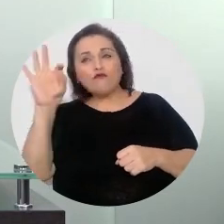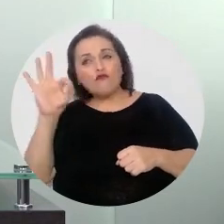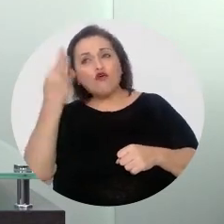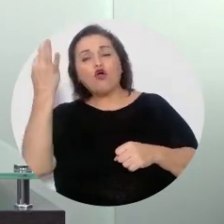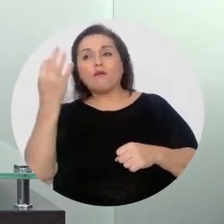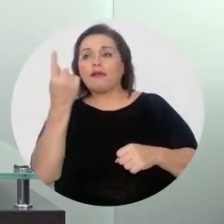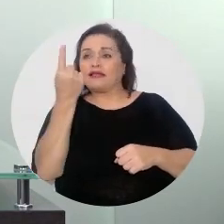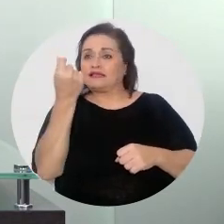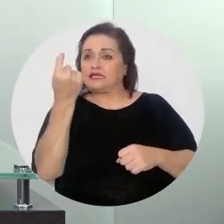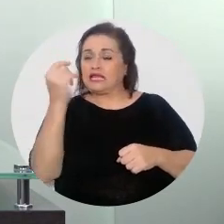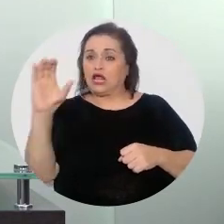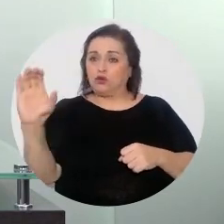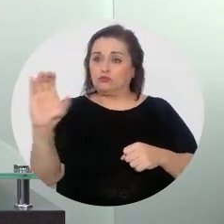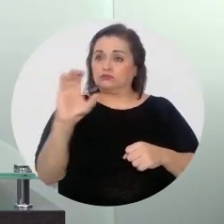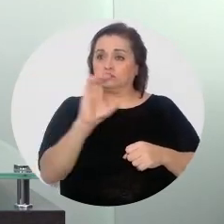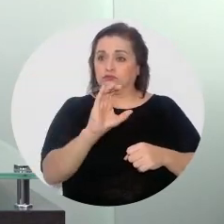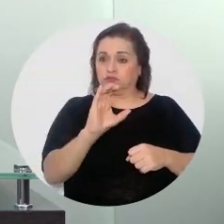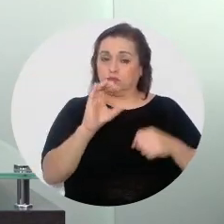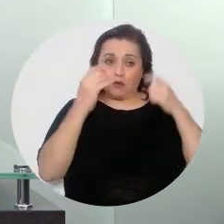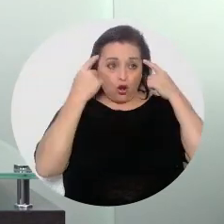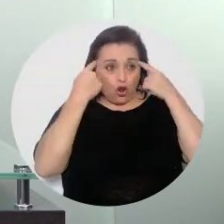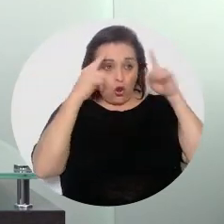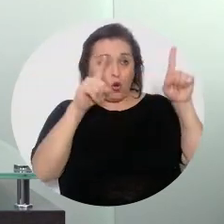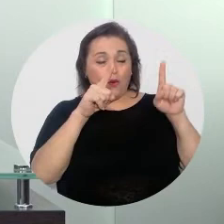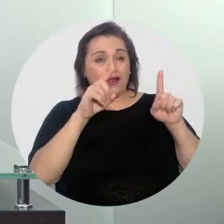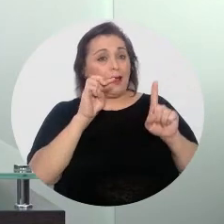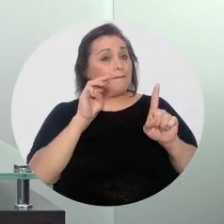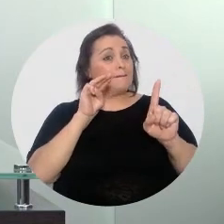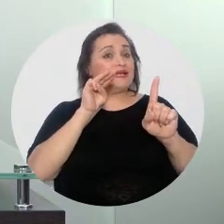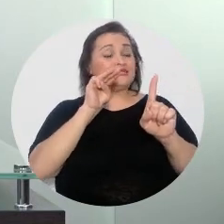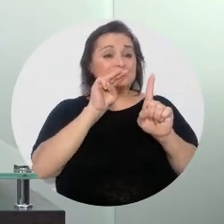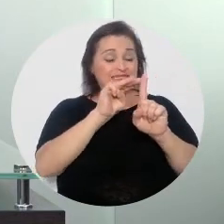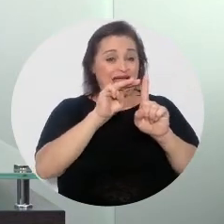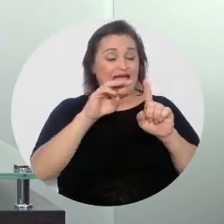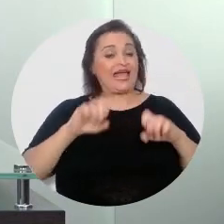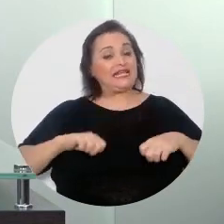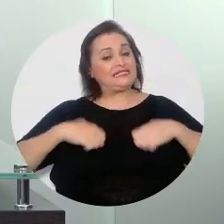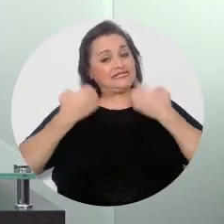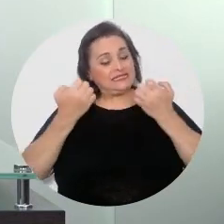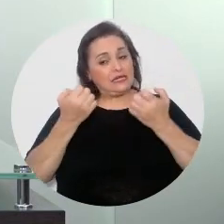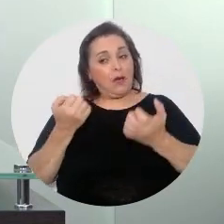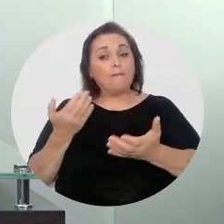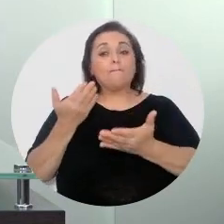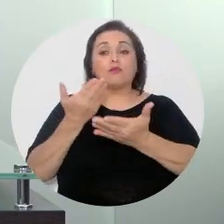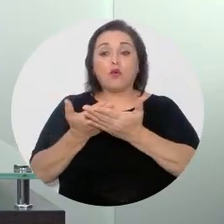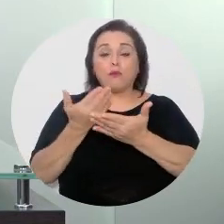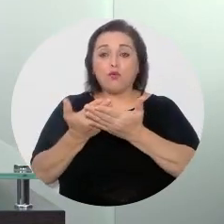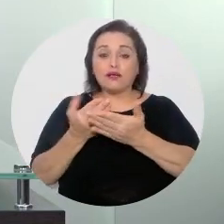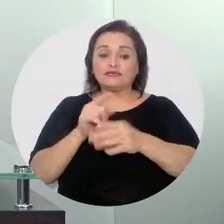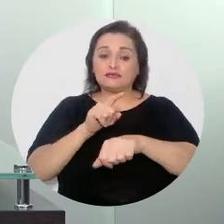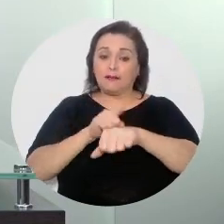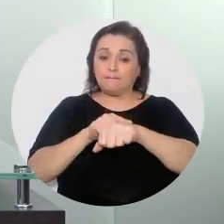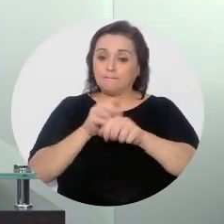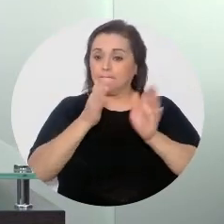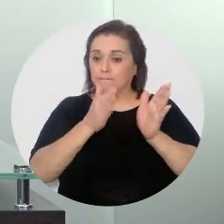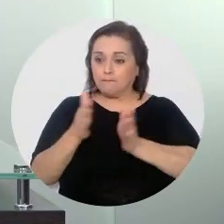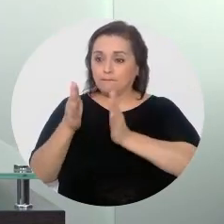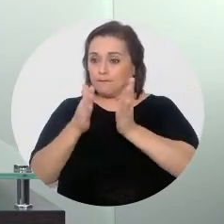canalizar recursos económicos para lograr que su mensaje, que su propuesta programática